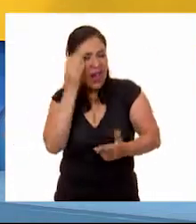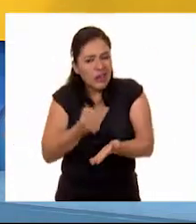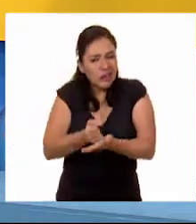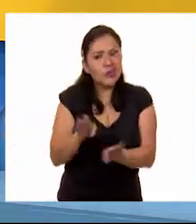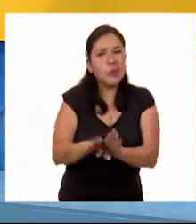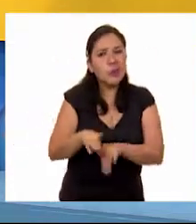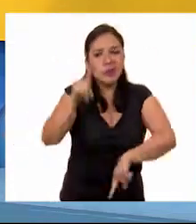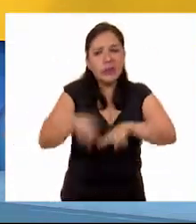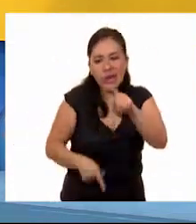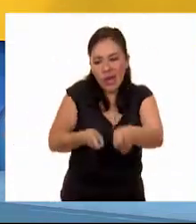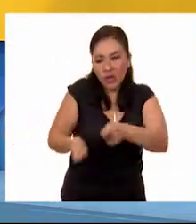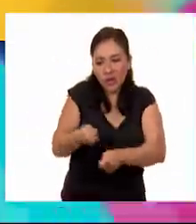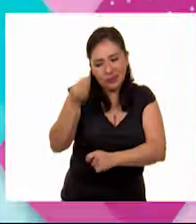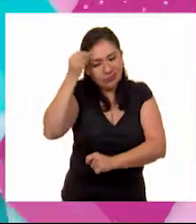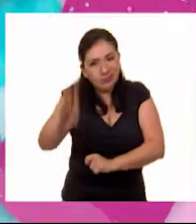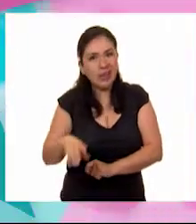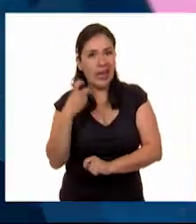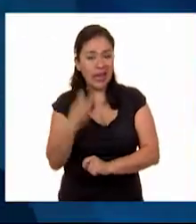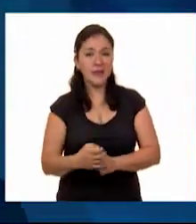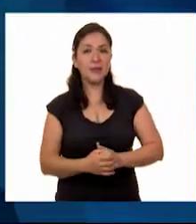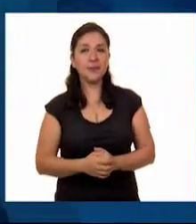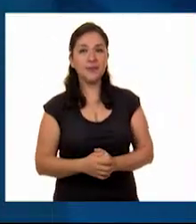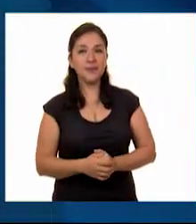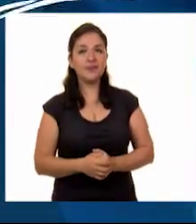por controlar a estos movimientos.